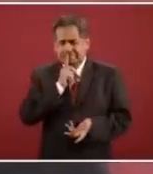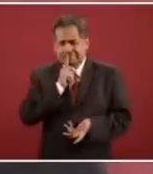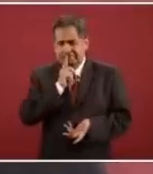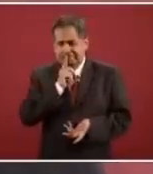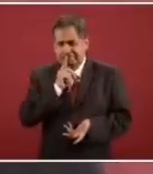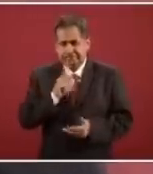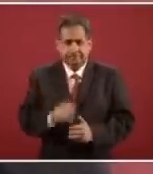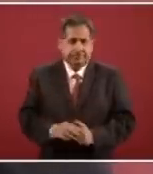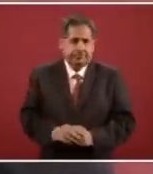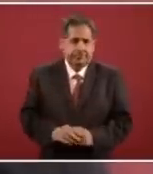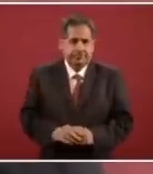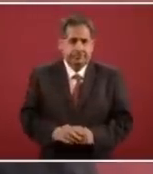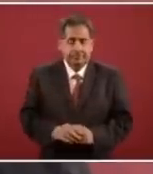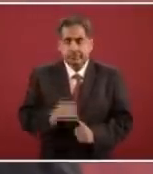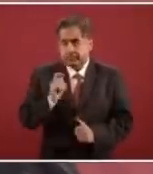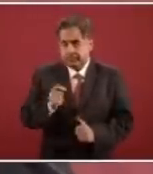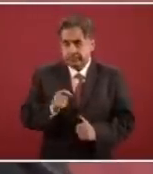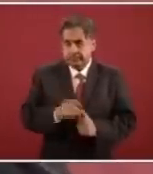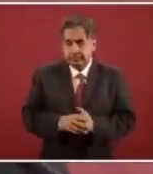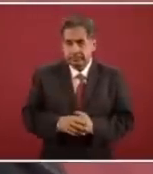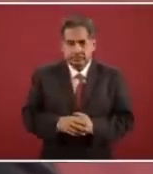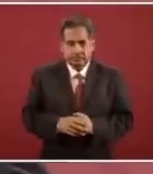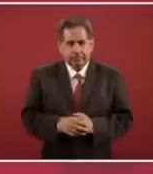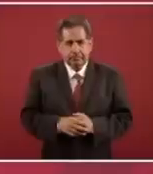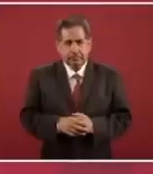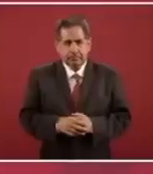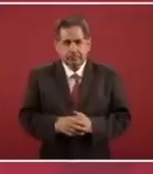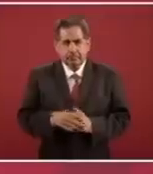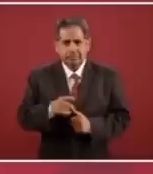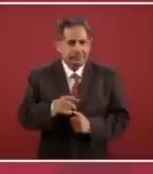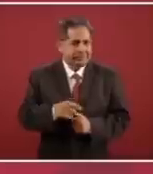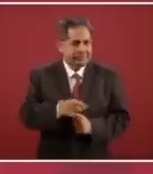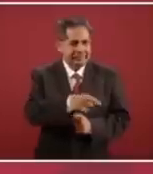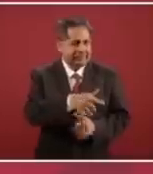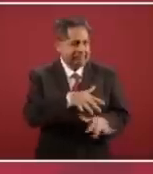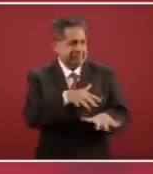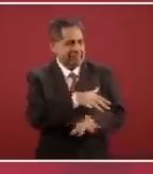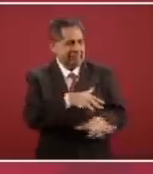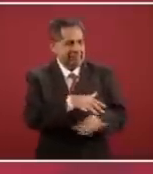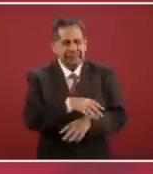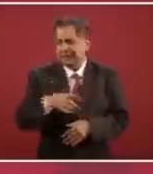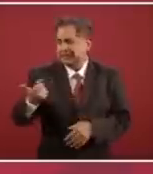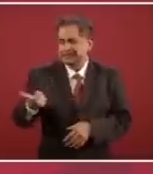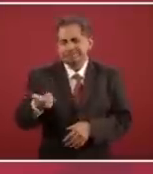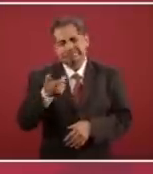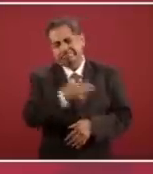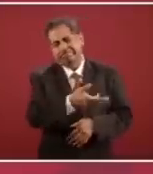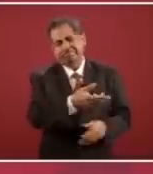Solo lo barato se compra con el dinero.